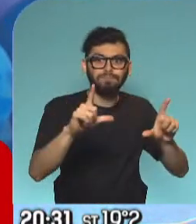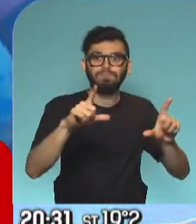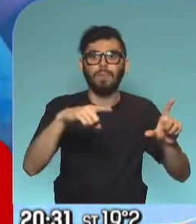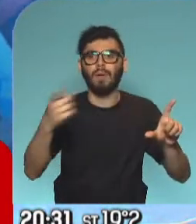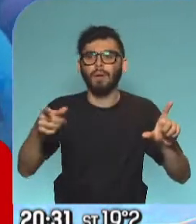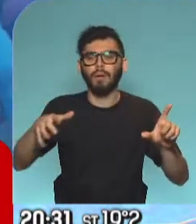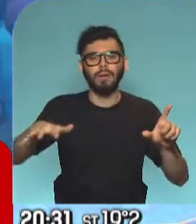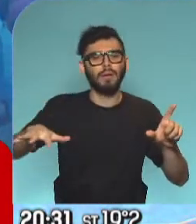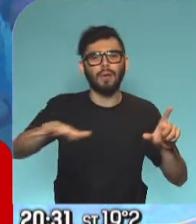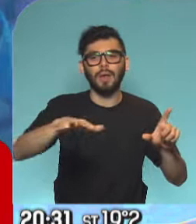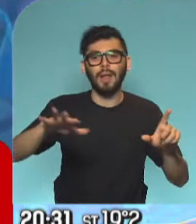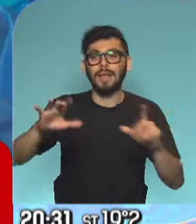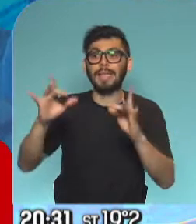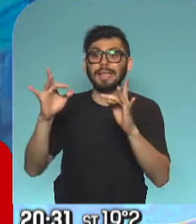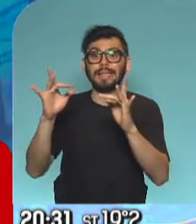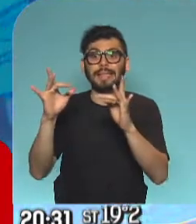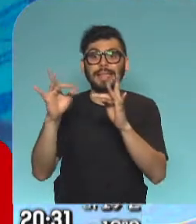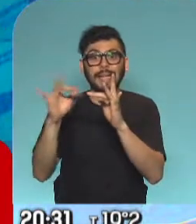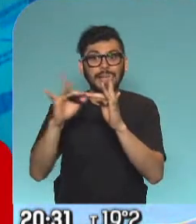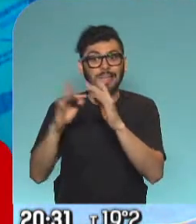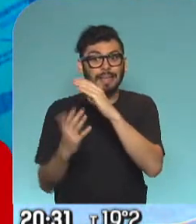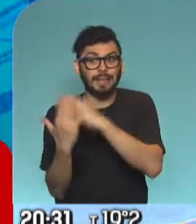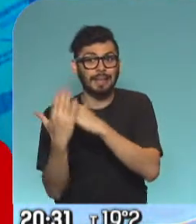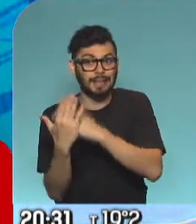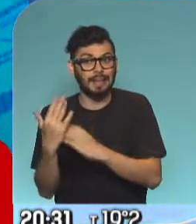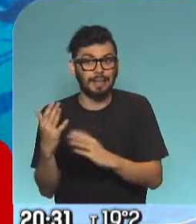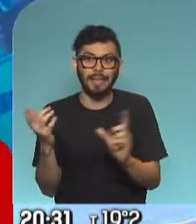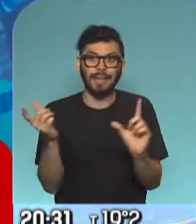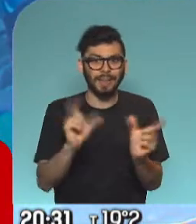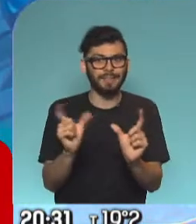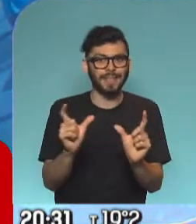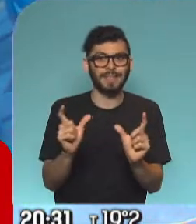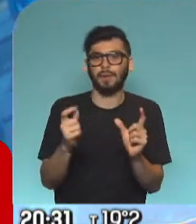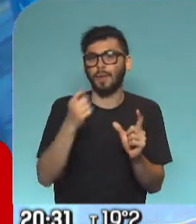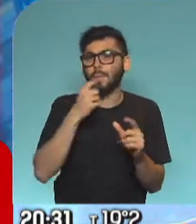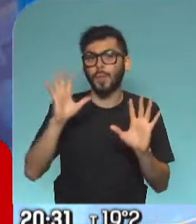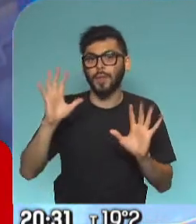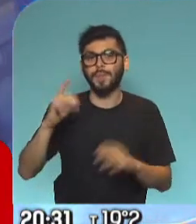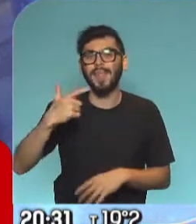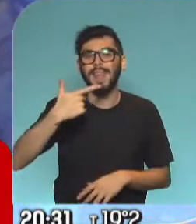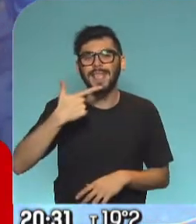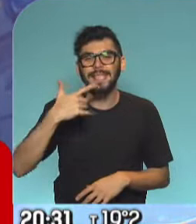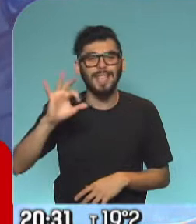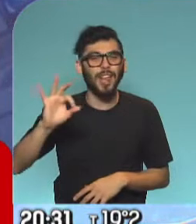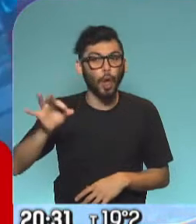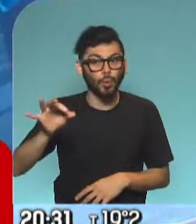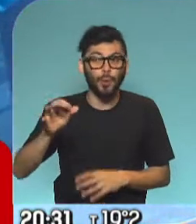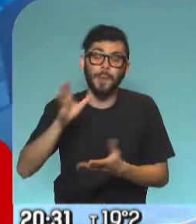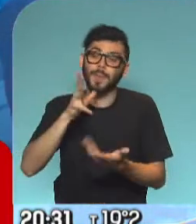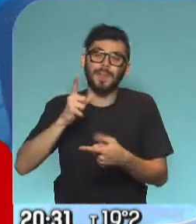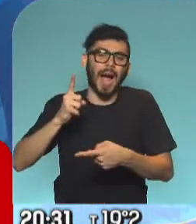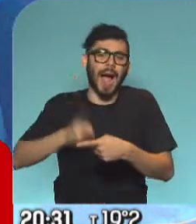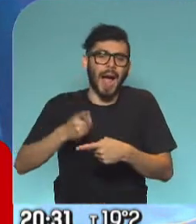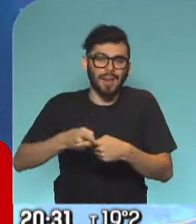a nivel virtual como se especula que puede llegar a darse el acto del 17 de octubre